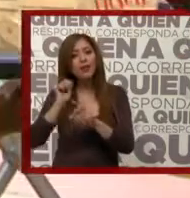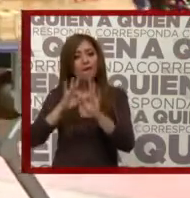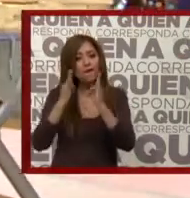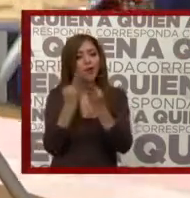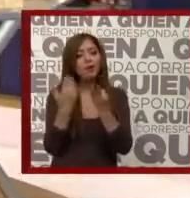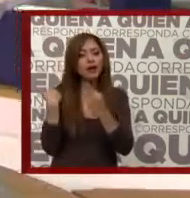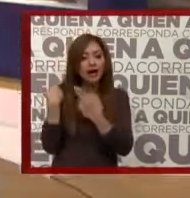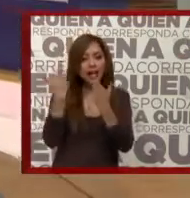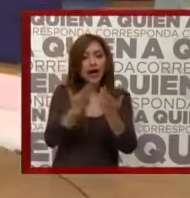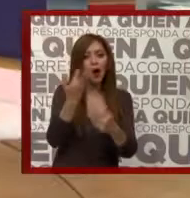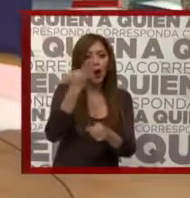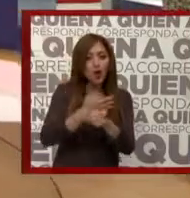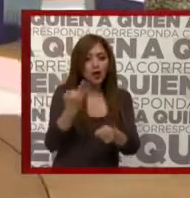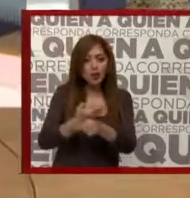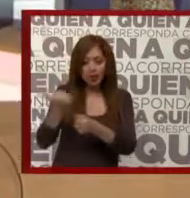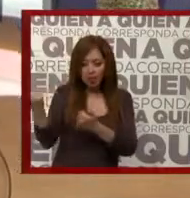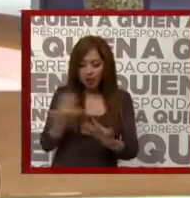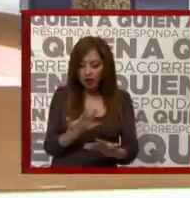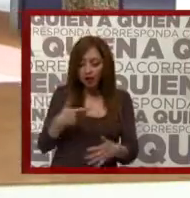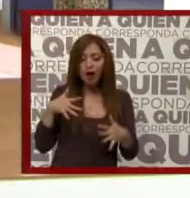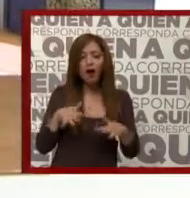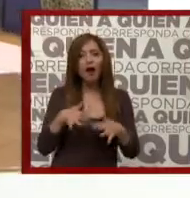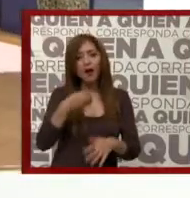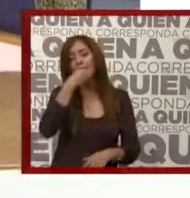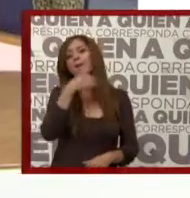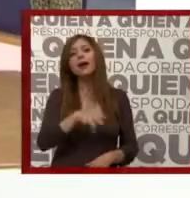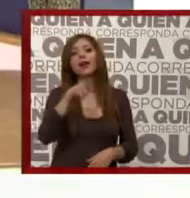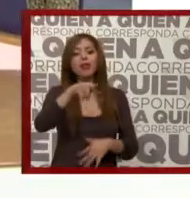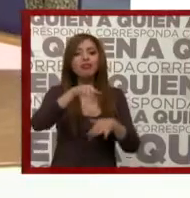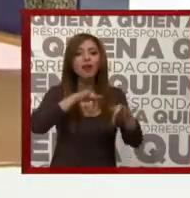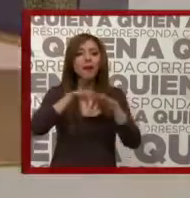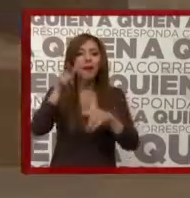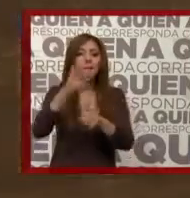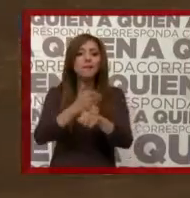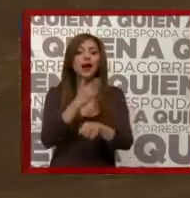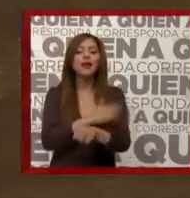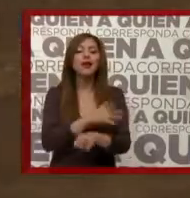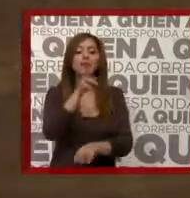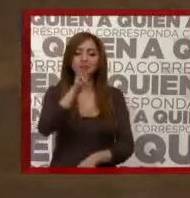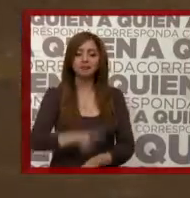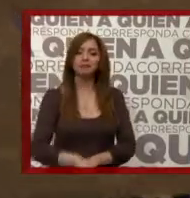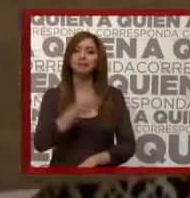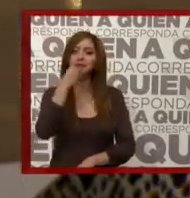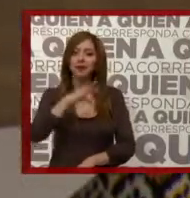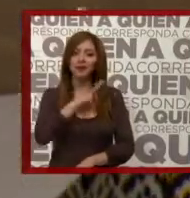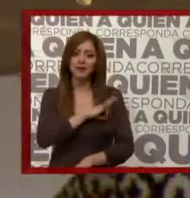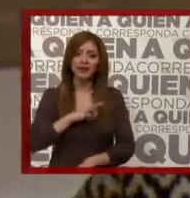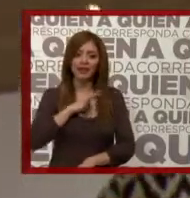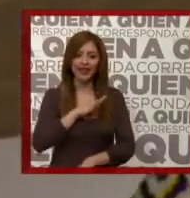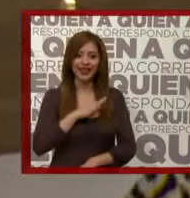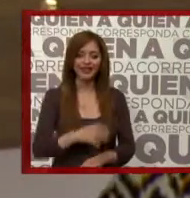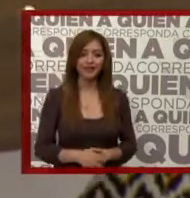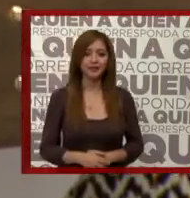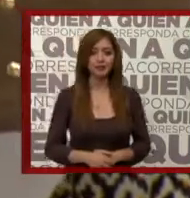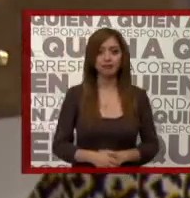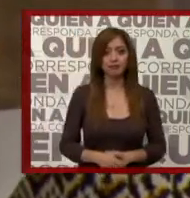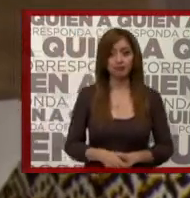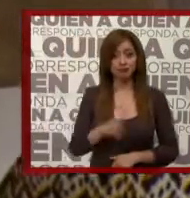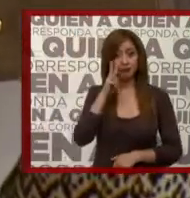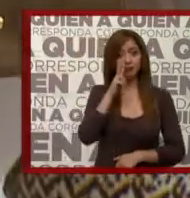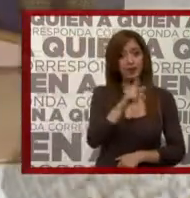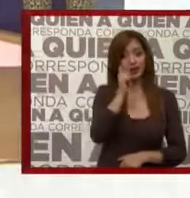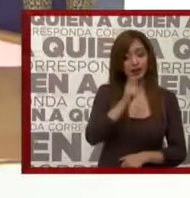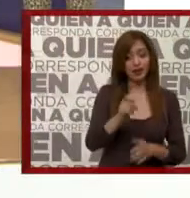pero cuando llegan estos se me hace tan padre. A mí me gusta mucho el trabajo en madera, me encanta. Felicidades. Muy bien. Mire, ¿qué tal? Le hicieron